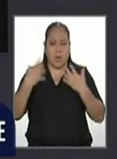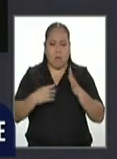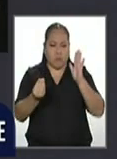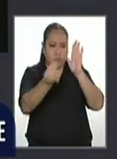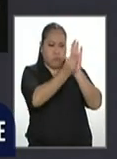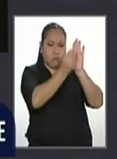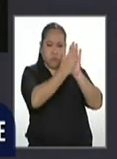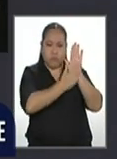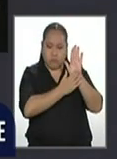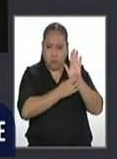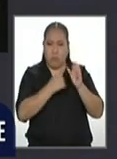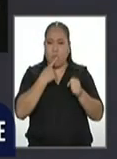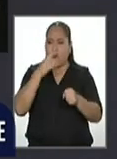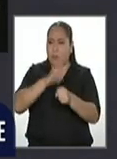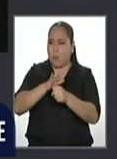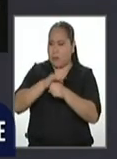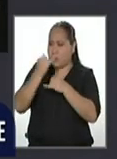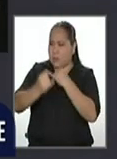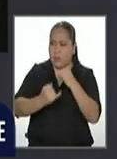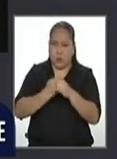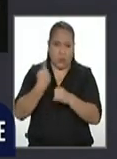y un compromiso a nivel internacional.